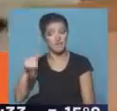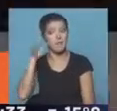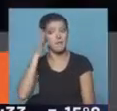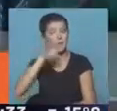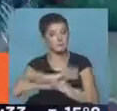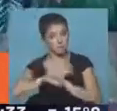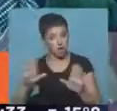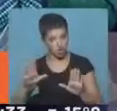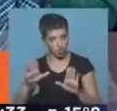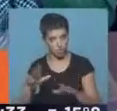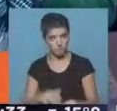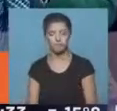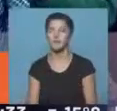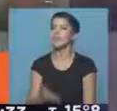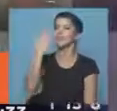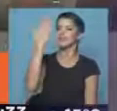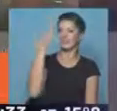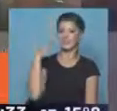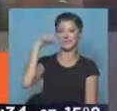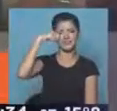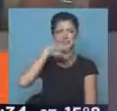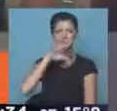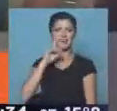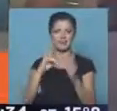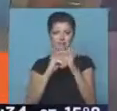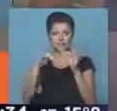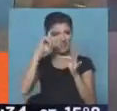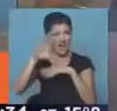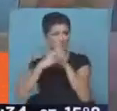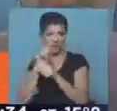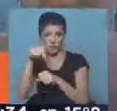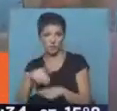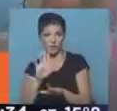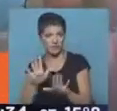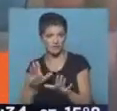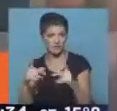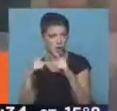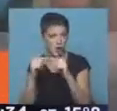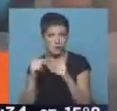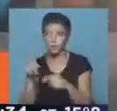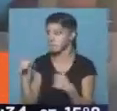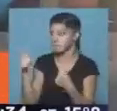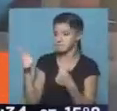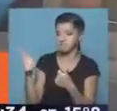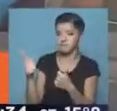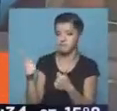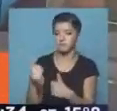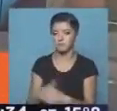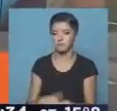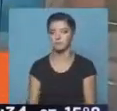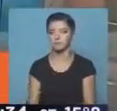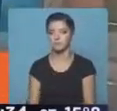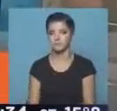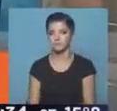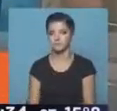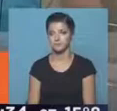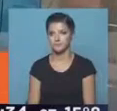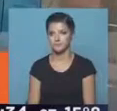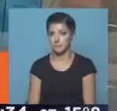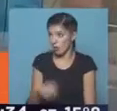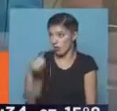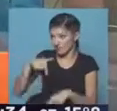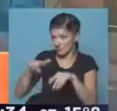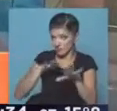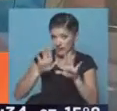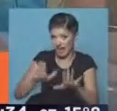el final del gobierno de Fernando Henrique, que no había tanto desempleo. Ah, sí, ahí está, mira. Bueno, ahí está el dato que no tenía. Pero digo, esto está